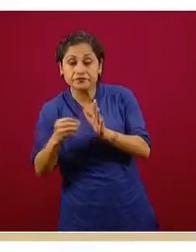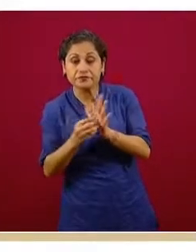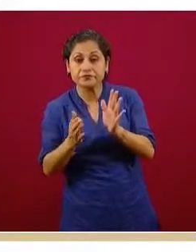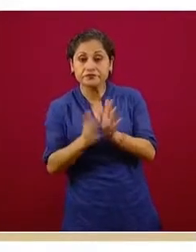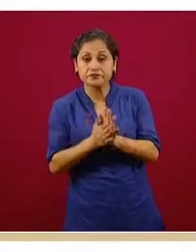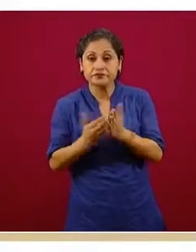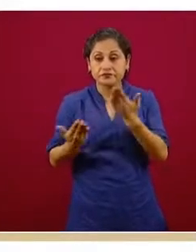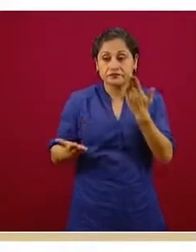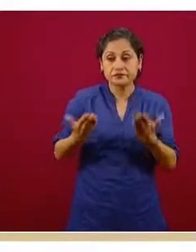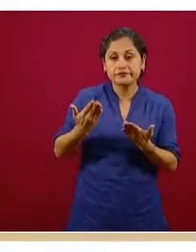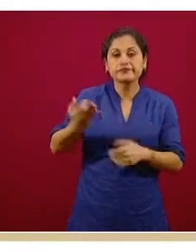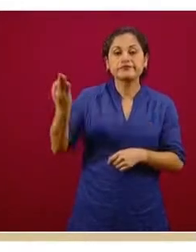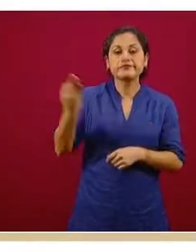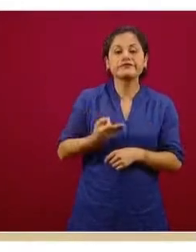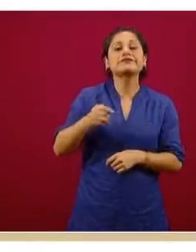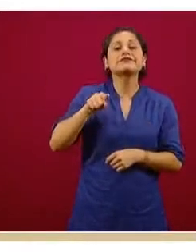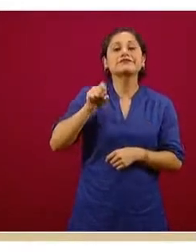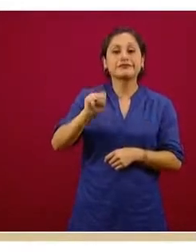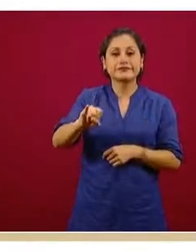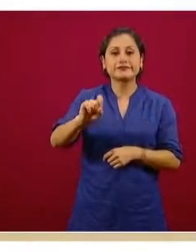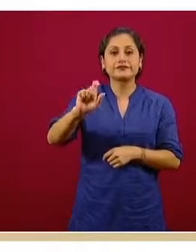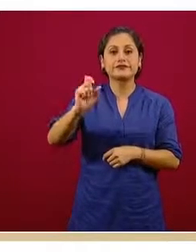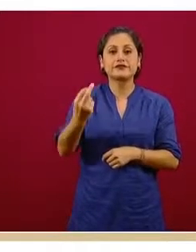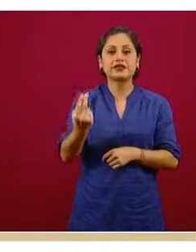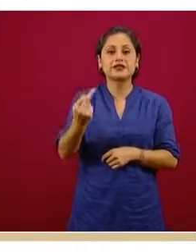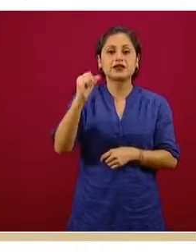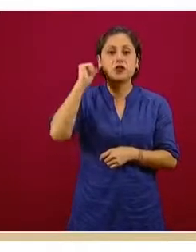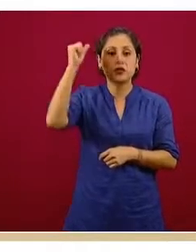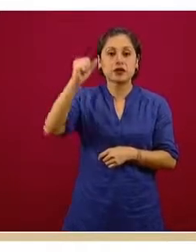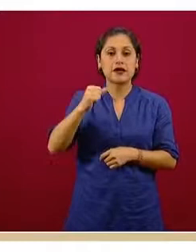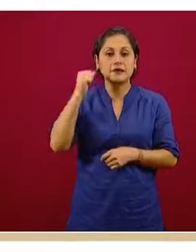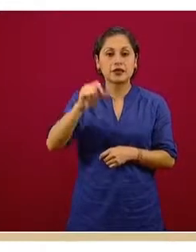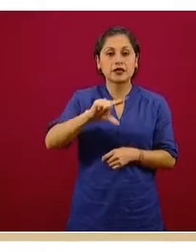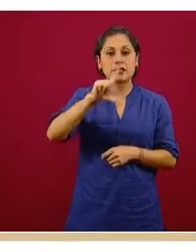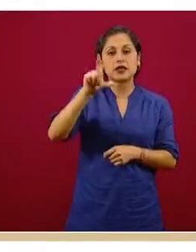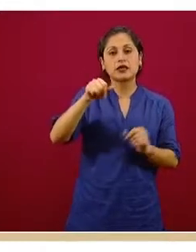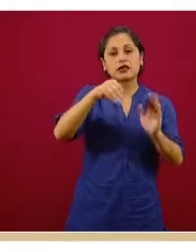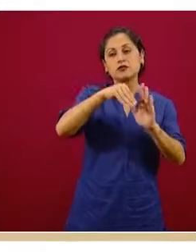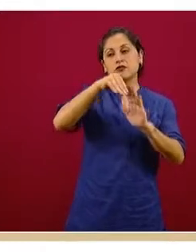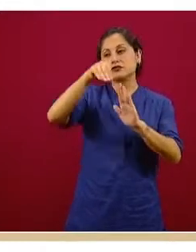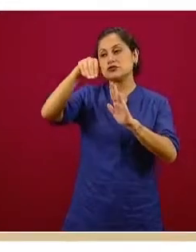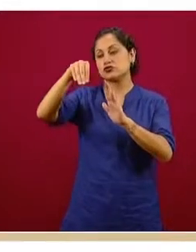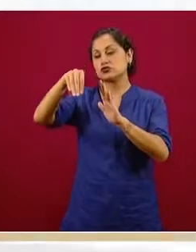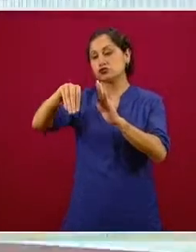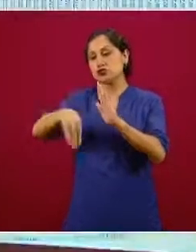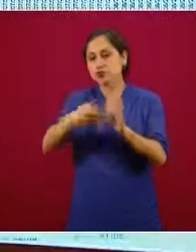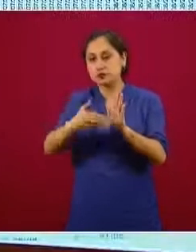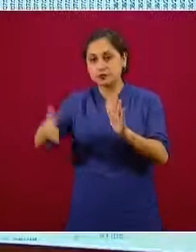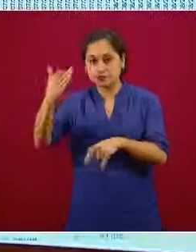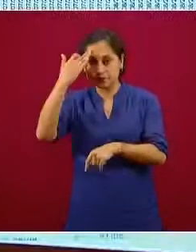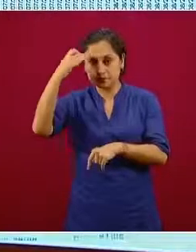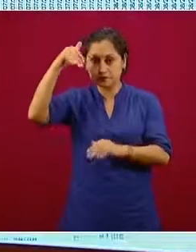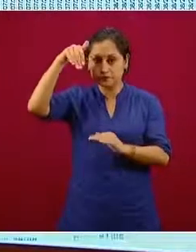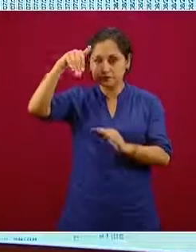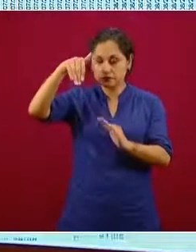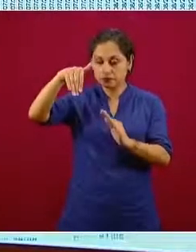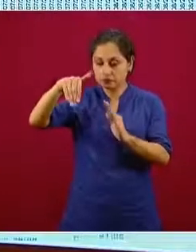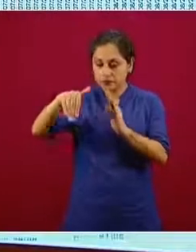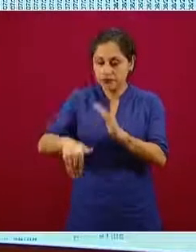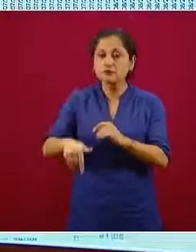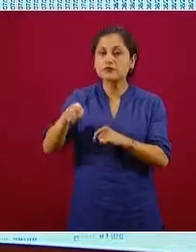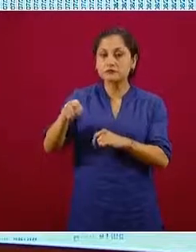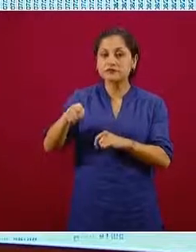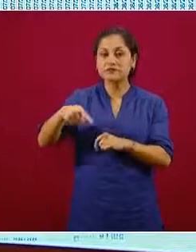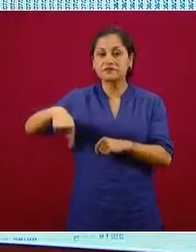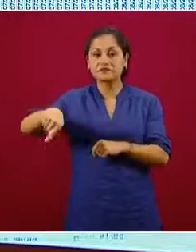ocurrió el 25 de abril, posteriormente empezó a descender y la predicción ha sido muy